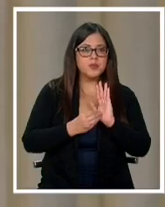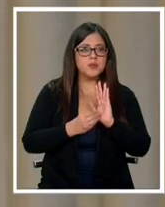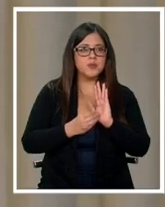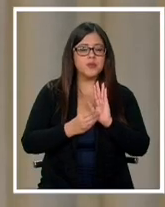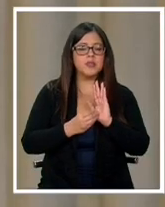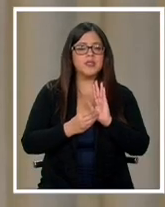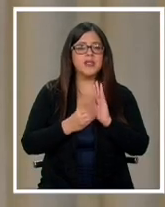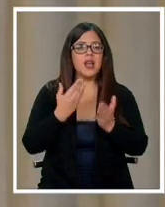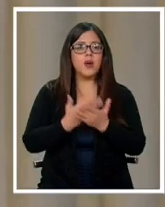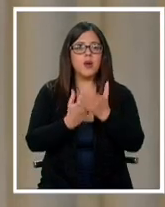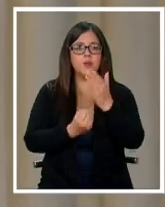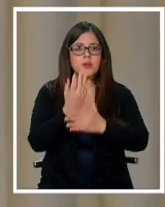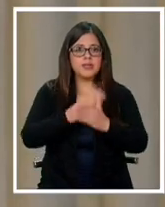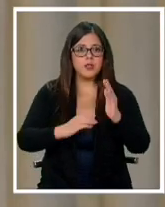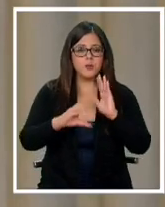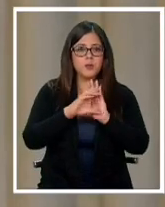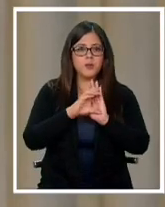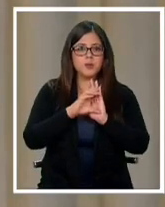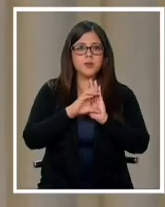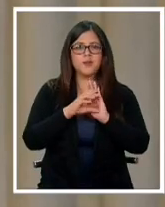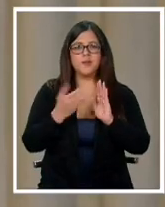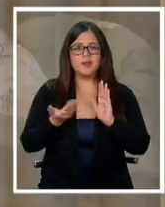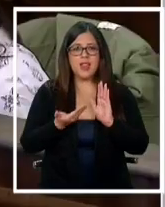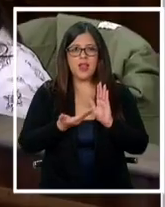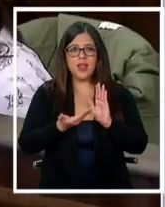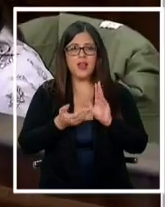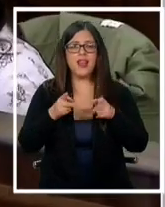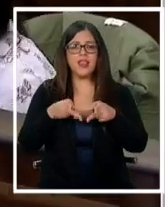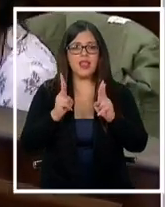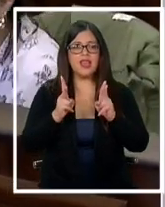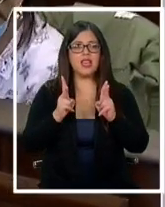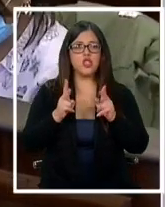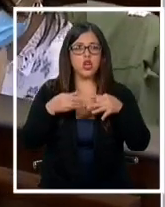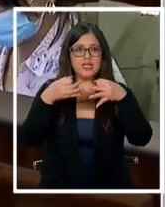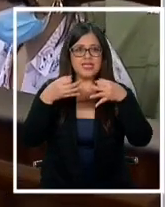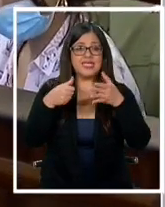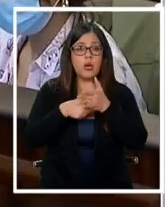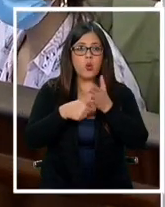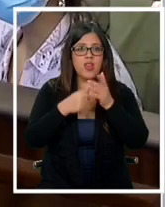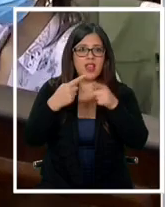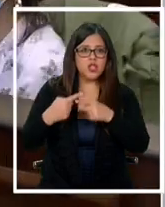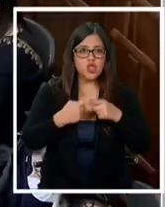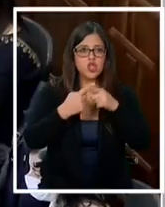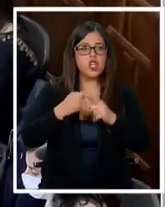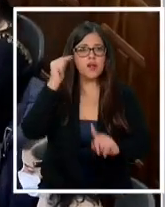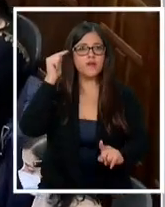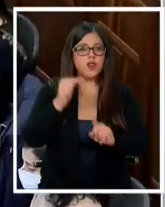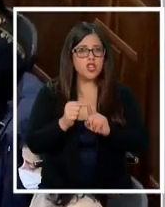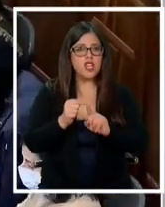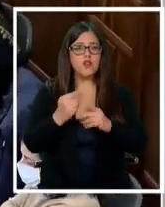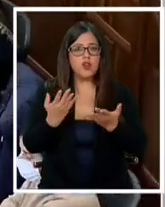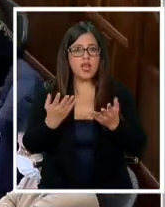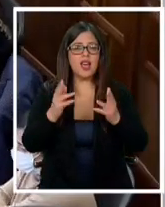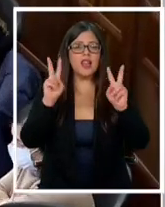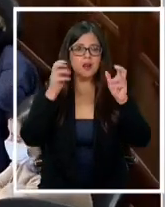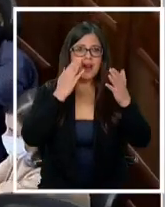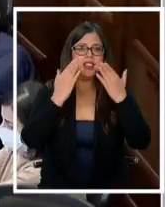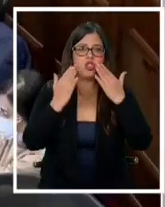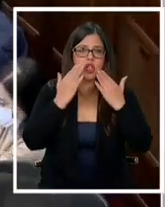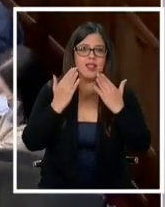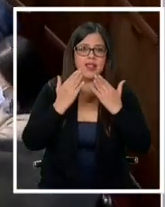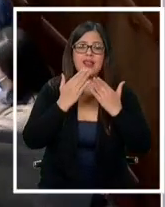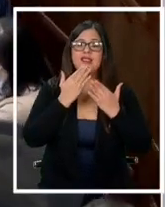borrador de propuesta constitucional estamos hablando del derecho a seguridad social que busca que tenga un principio de solidaridad